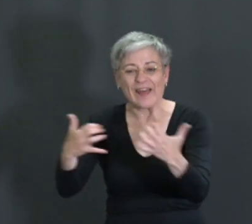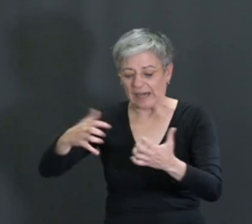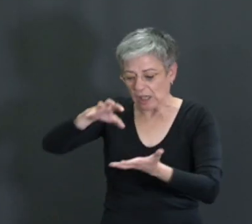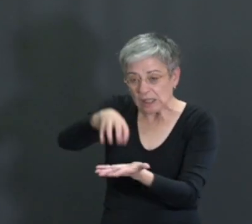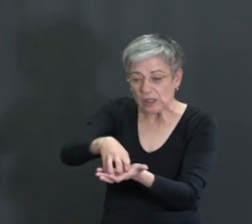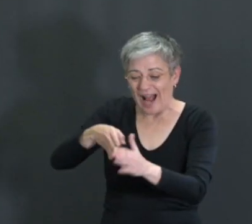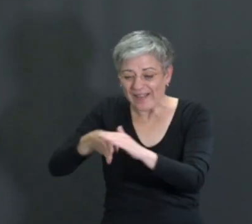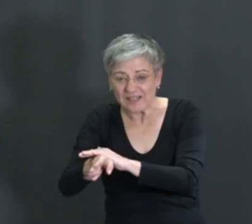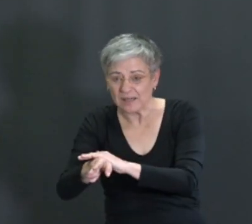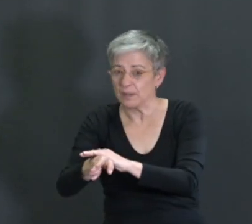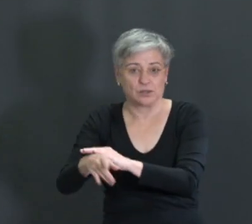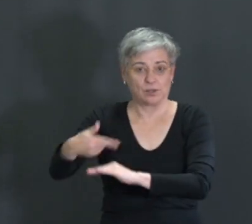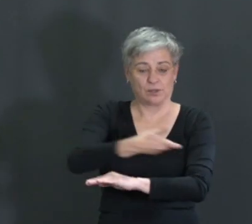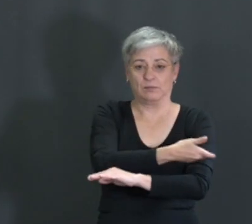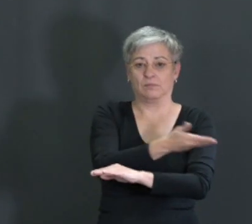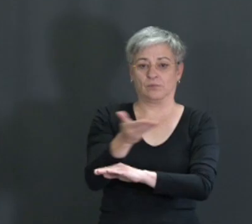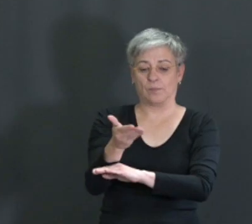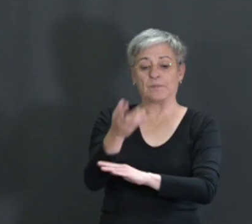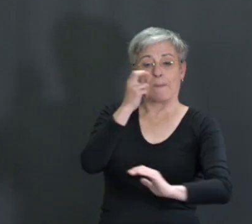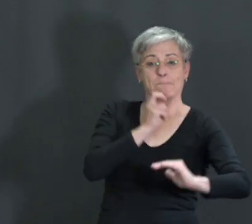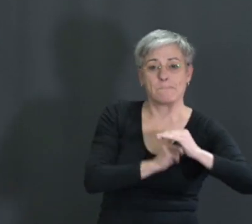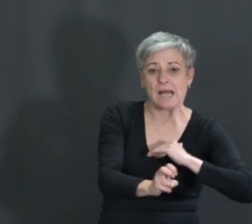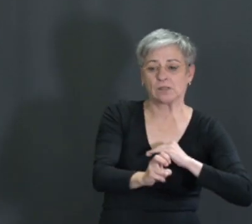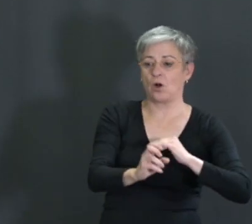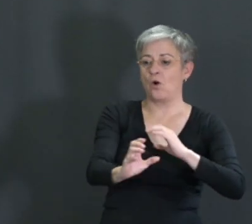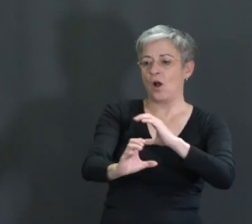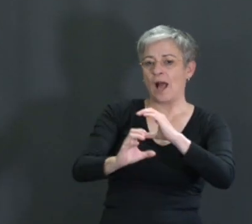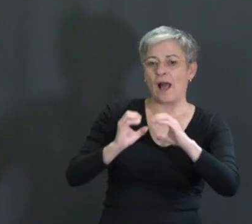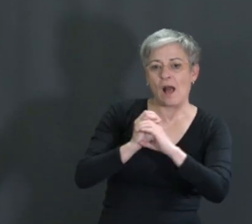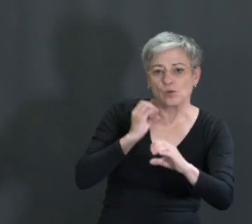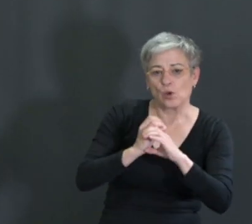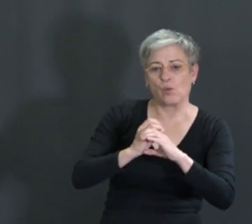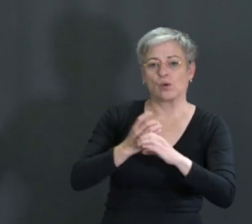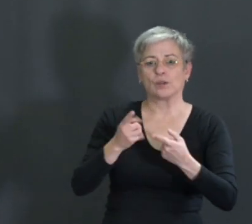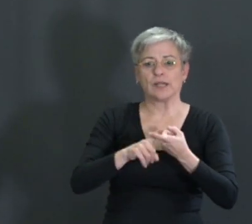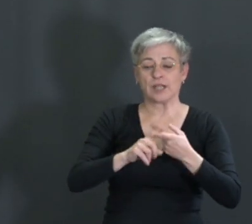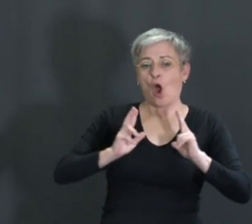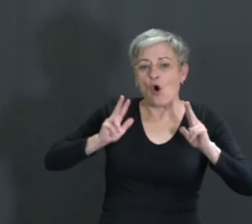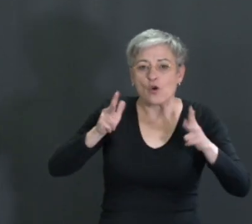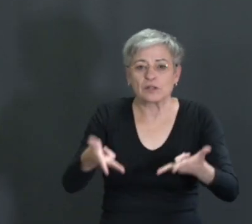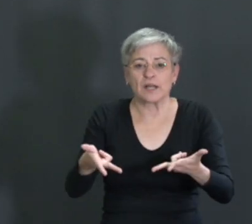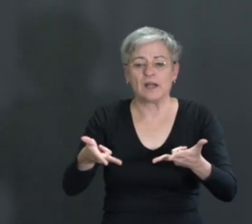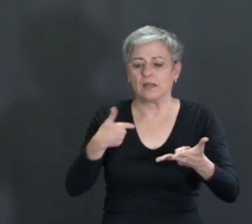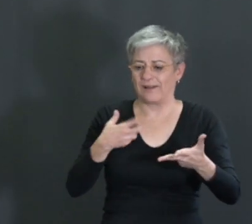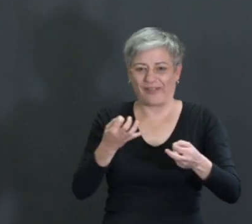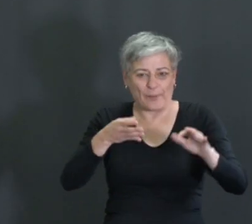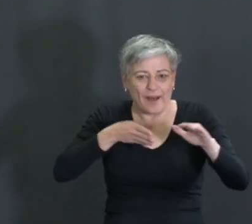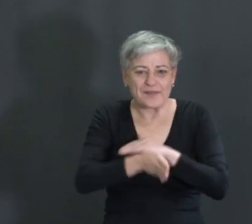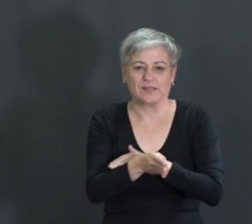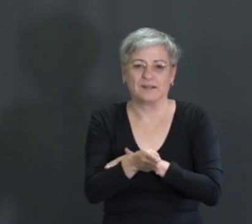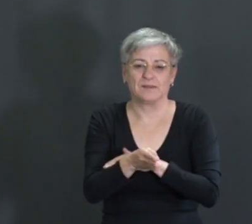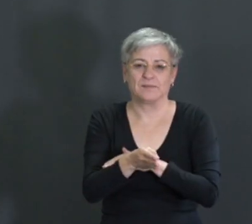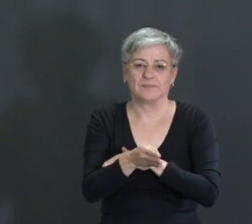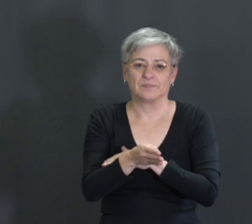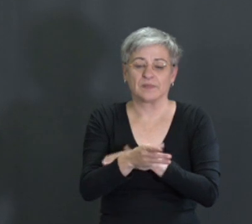son accesibles, ¿no? Es el metro, los autobuses, los hoteles que sean accesibles,